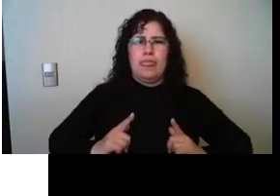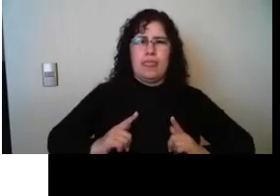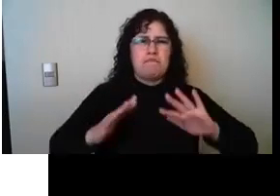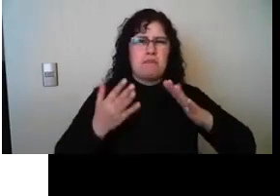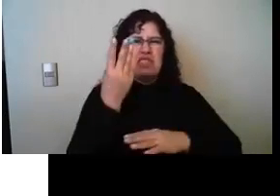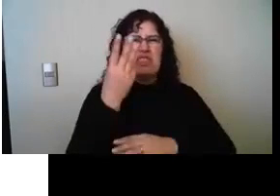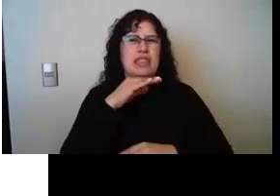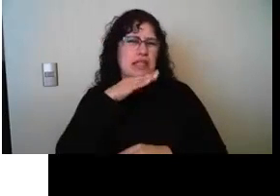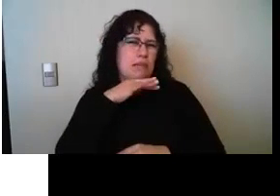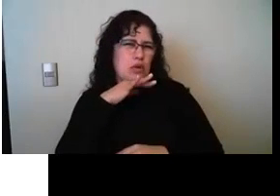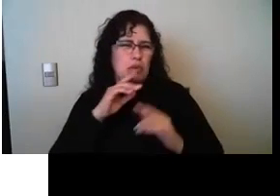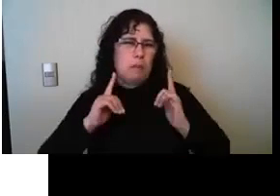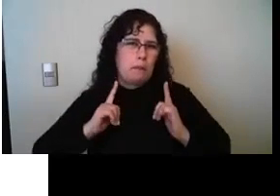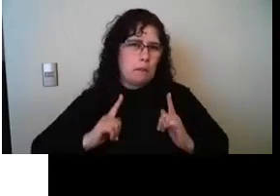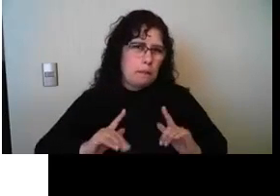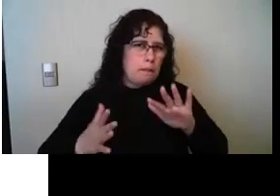minutos